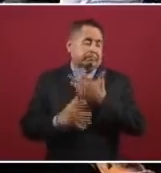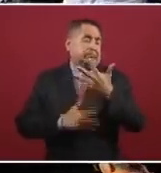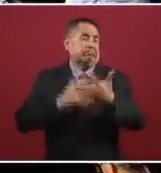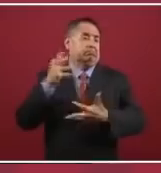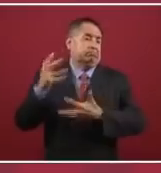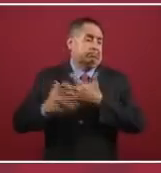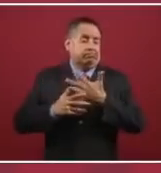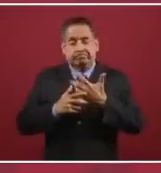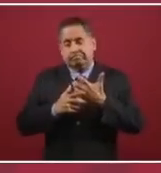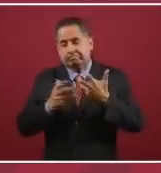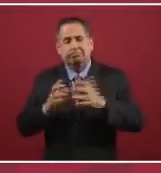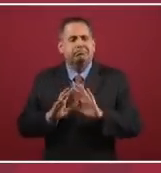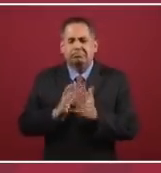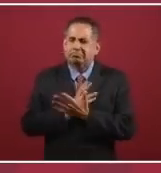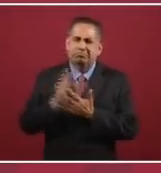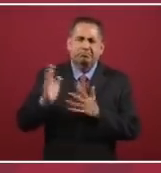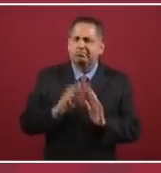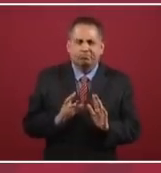sin